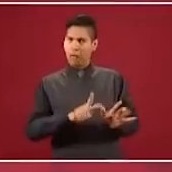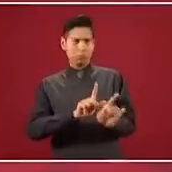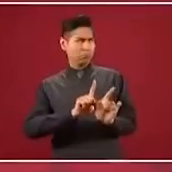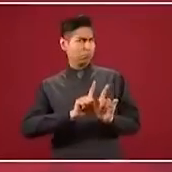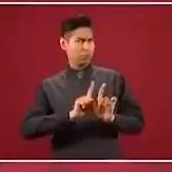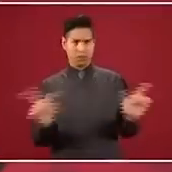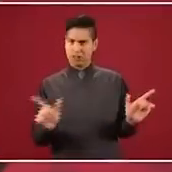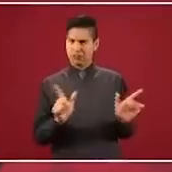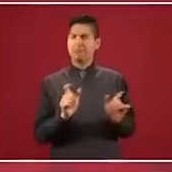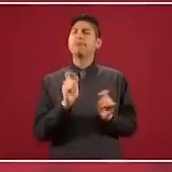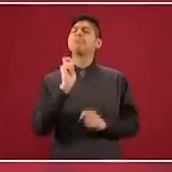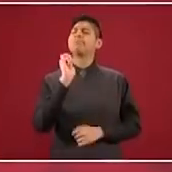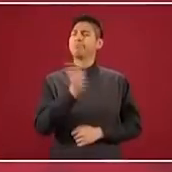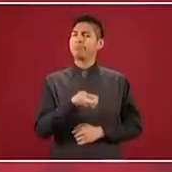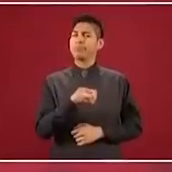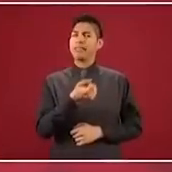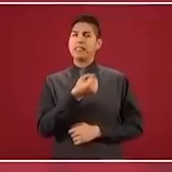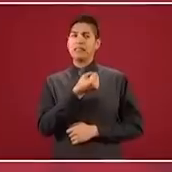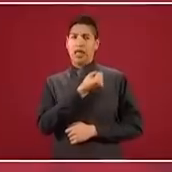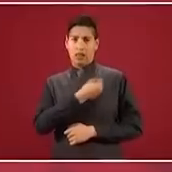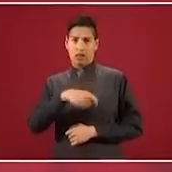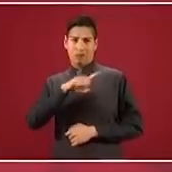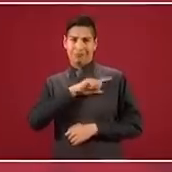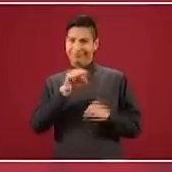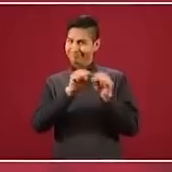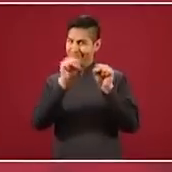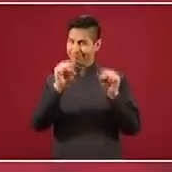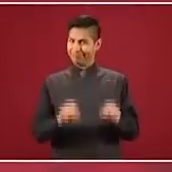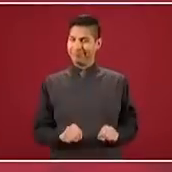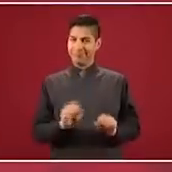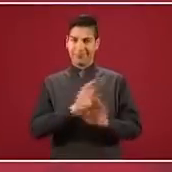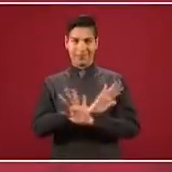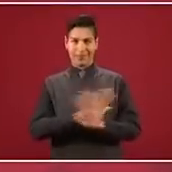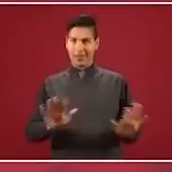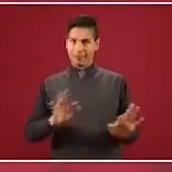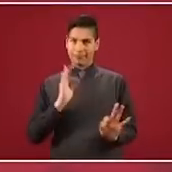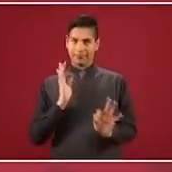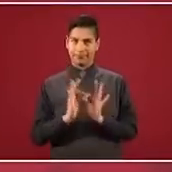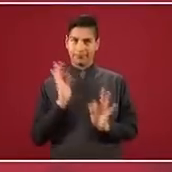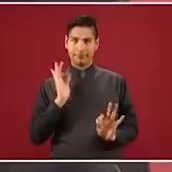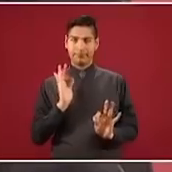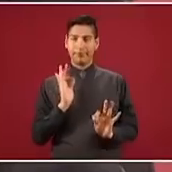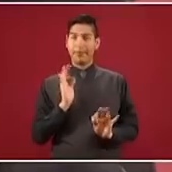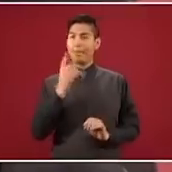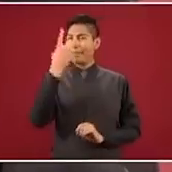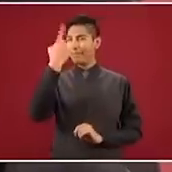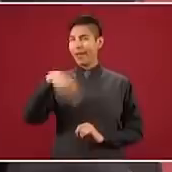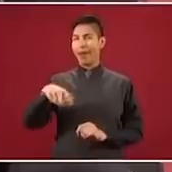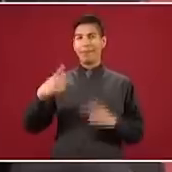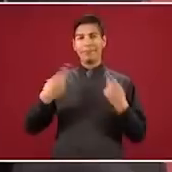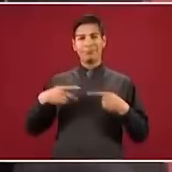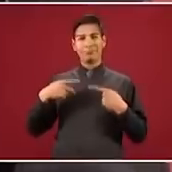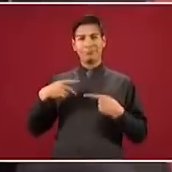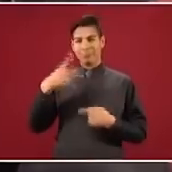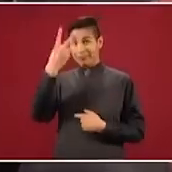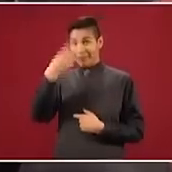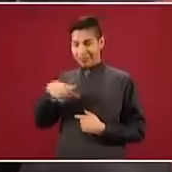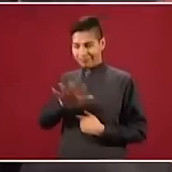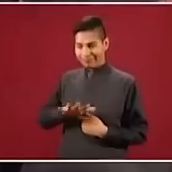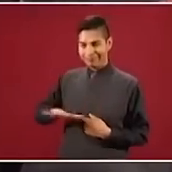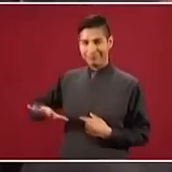establecido un buen sistema de salud que garantice el derecho del pueblo de México a la